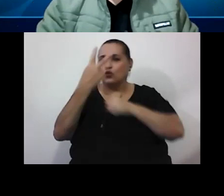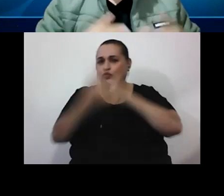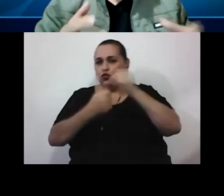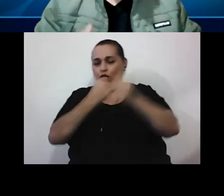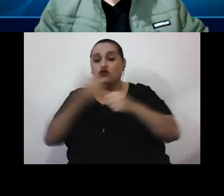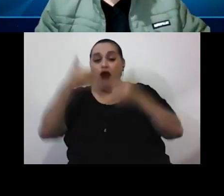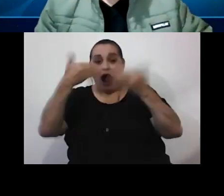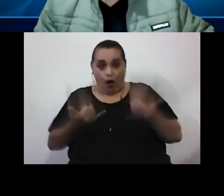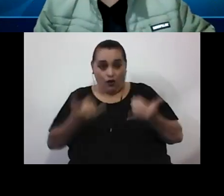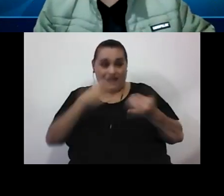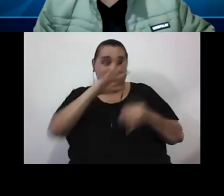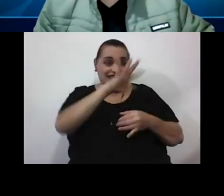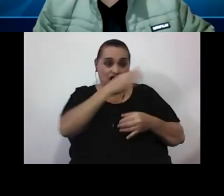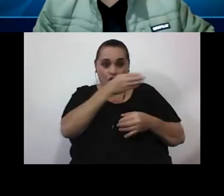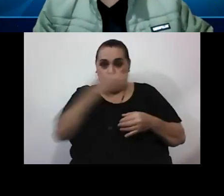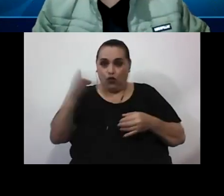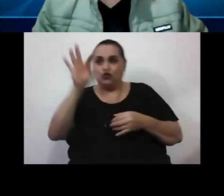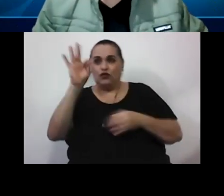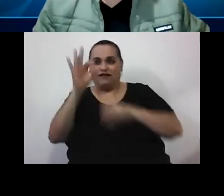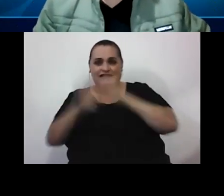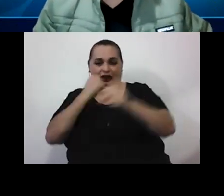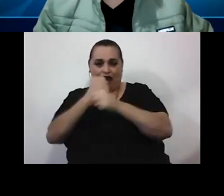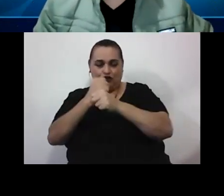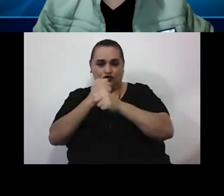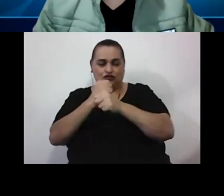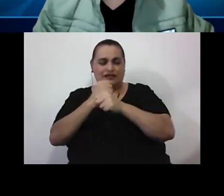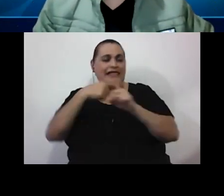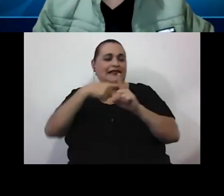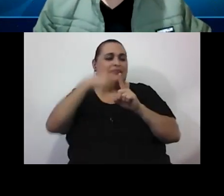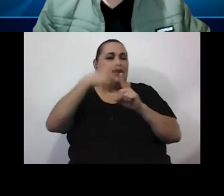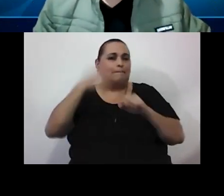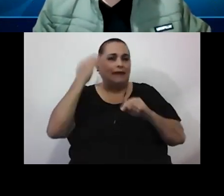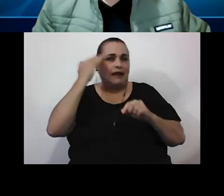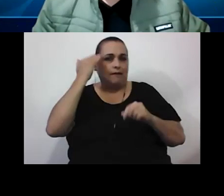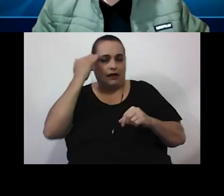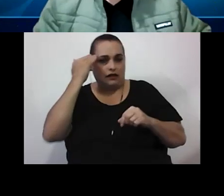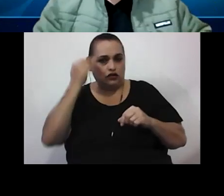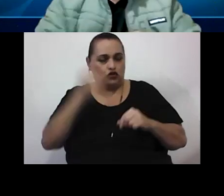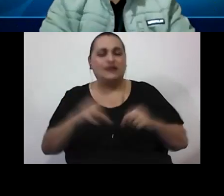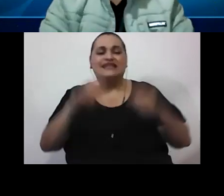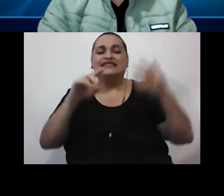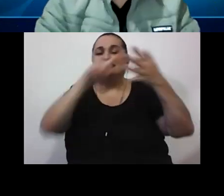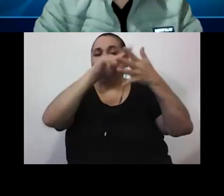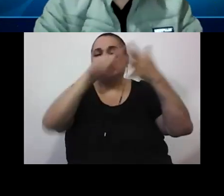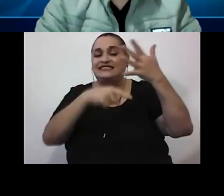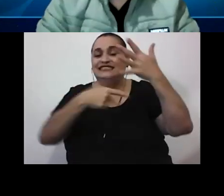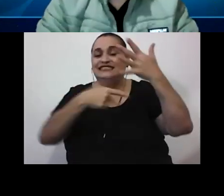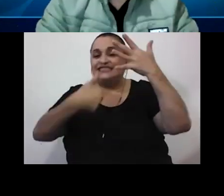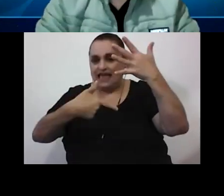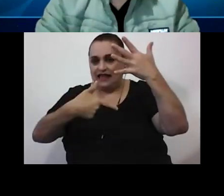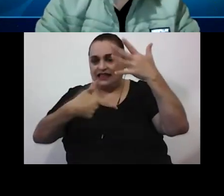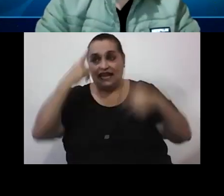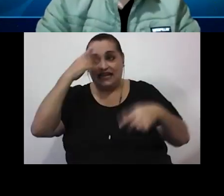años, donde el tema del temperamento juega un papel preponderante y hay 7 criterios este,